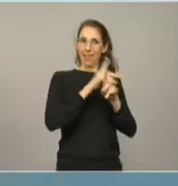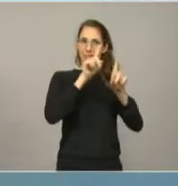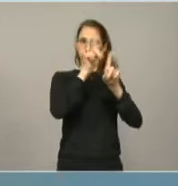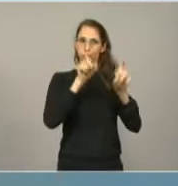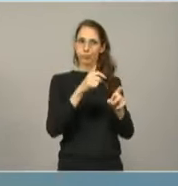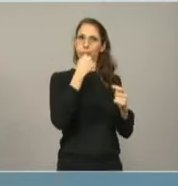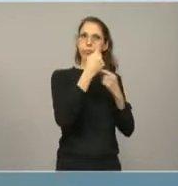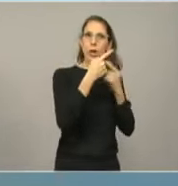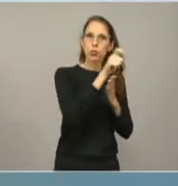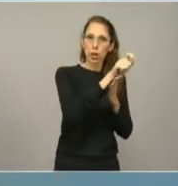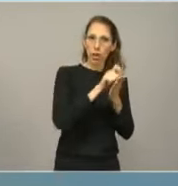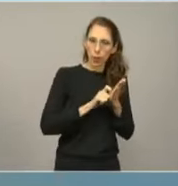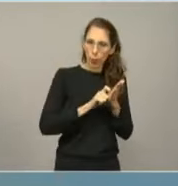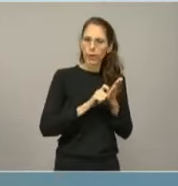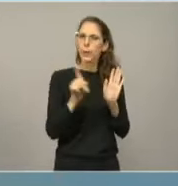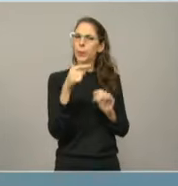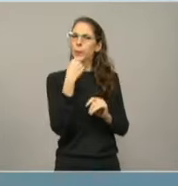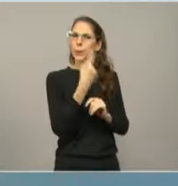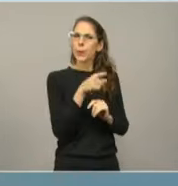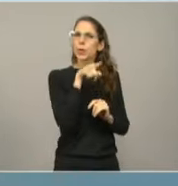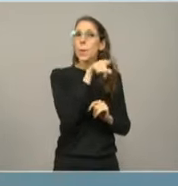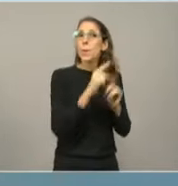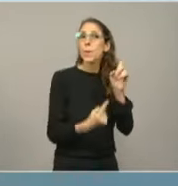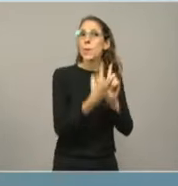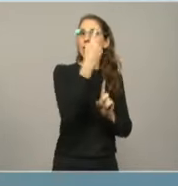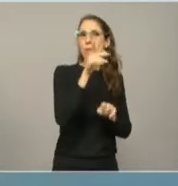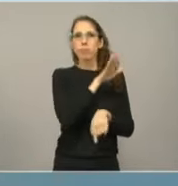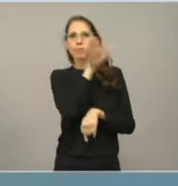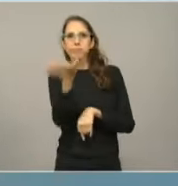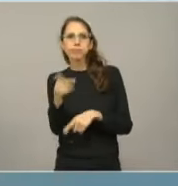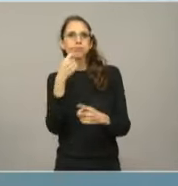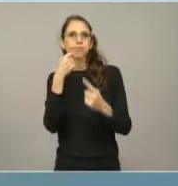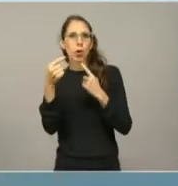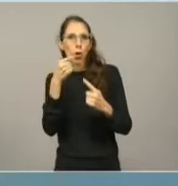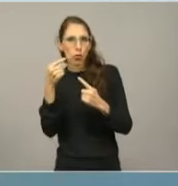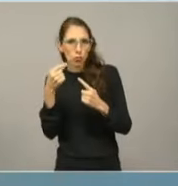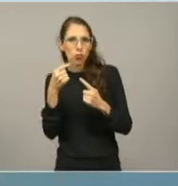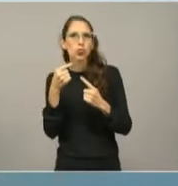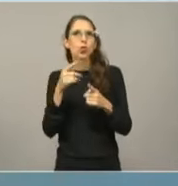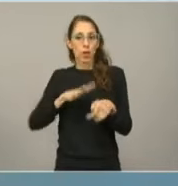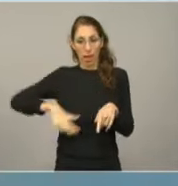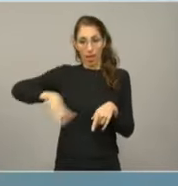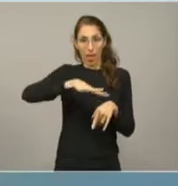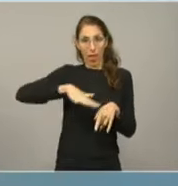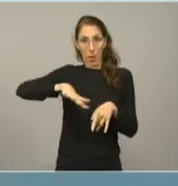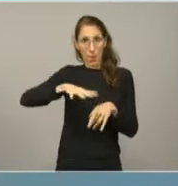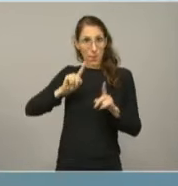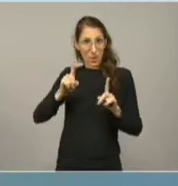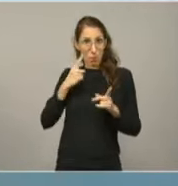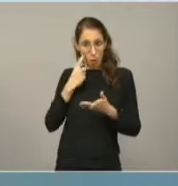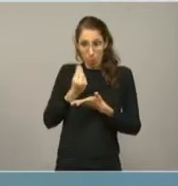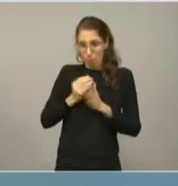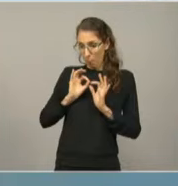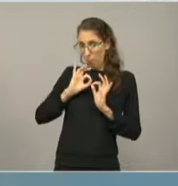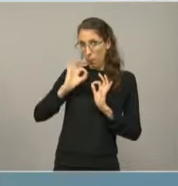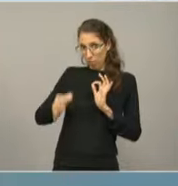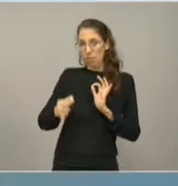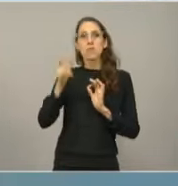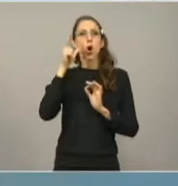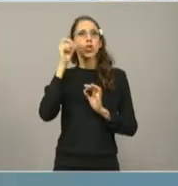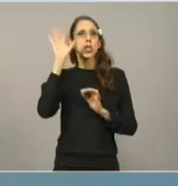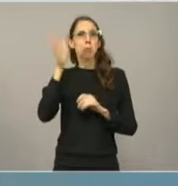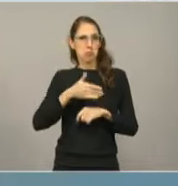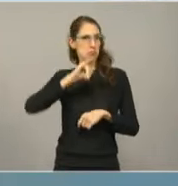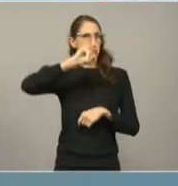bueno si uno pudo hacer su primera consulta en su propio municipio vemos que el 80%